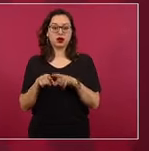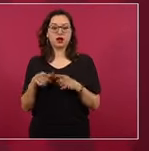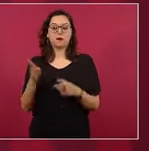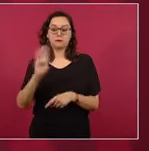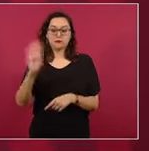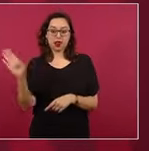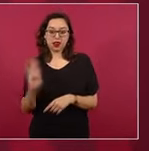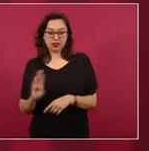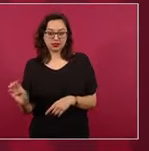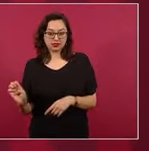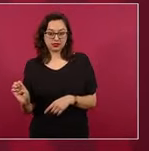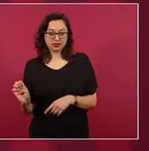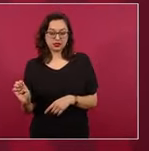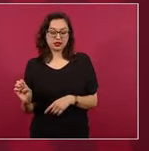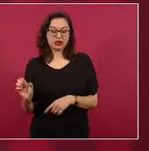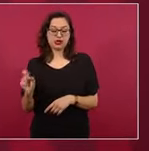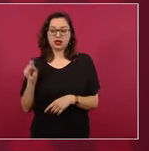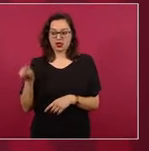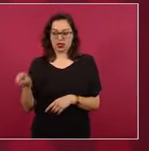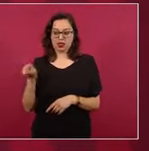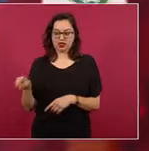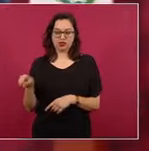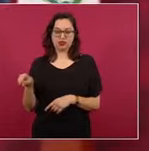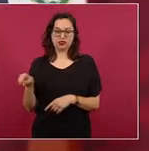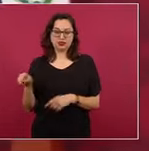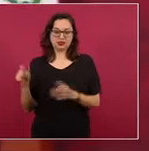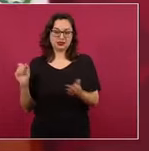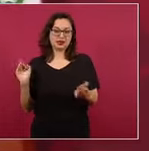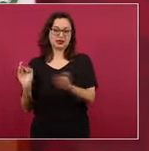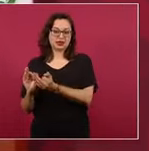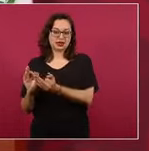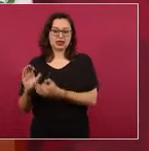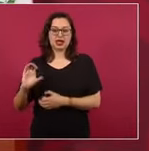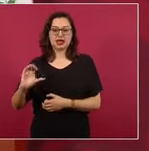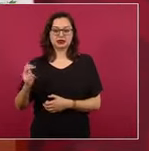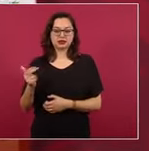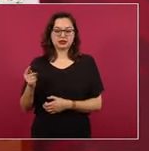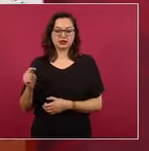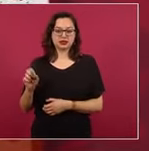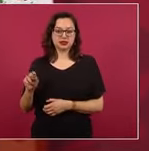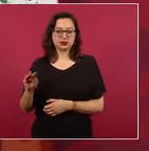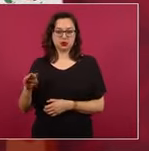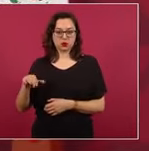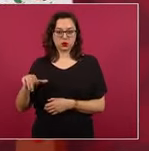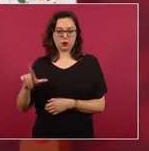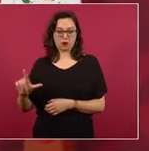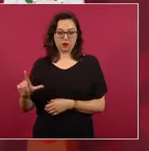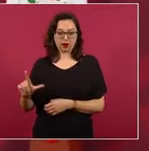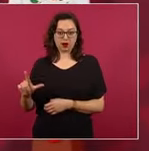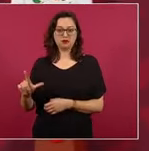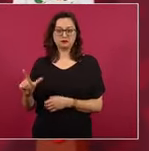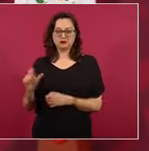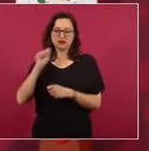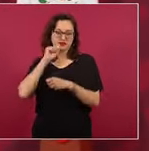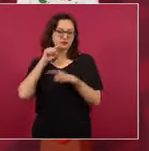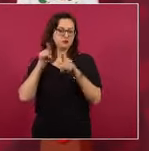Belice, pues va a haber estación en Chetumal, que les queda muy